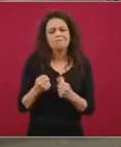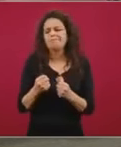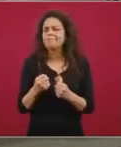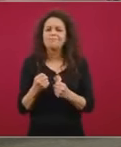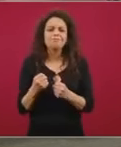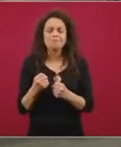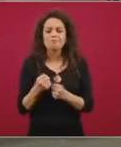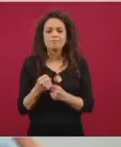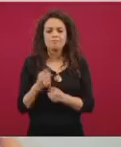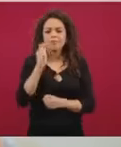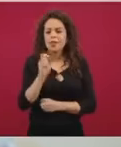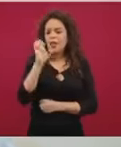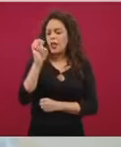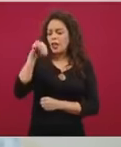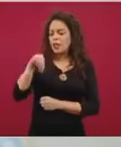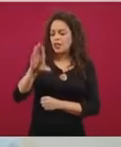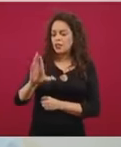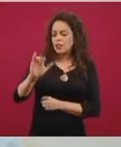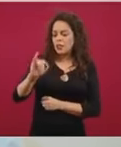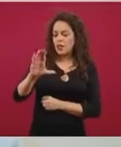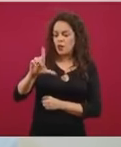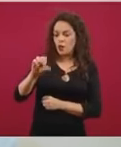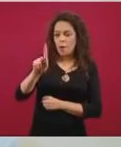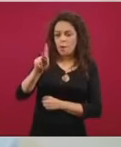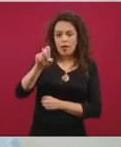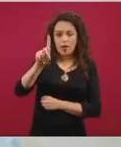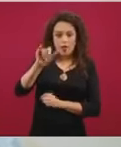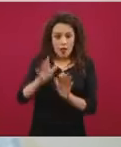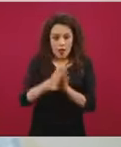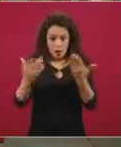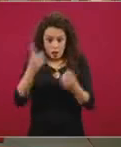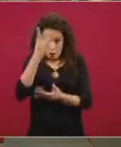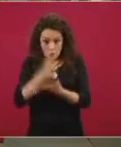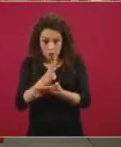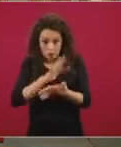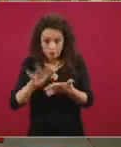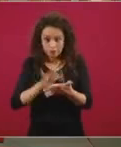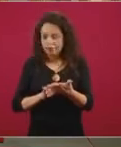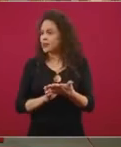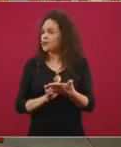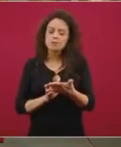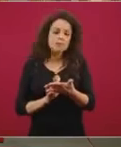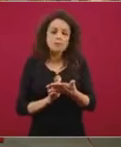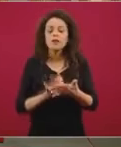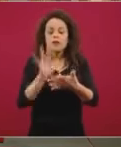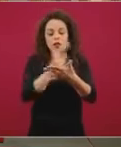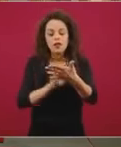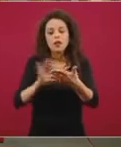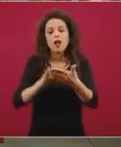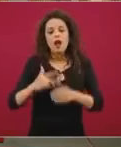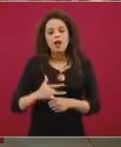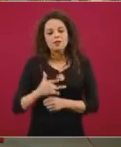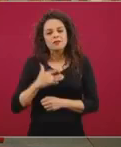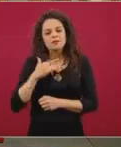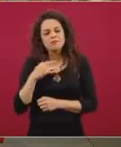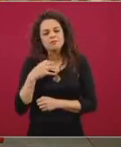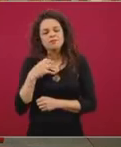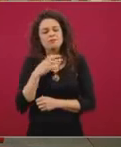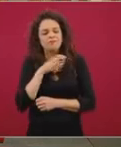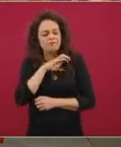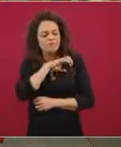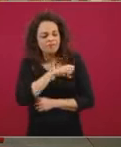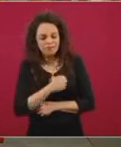una enciclopedia, se trata de leer aquello que te va a generar placer, que te va a generar empatía hacia los